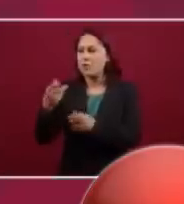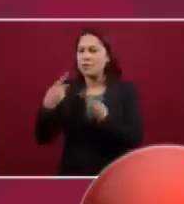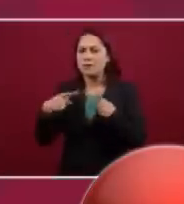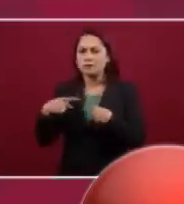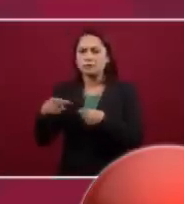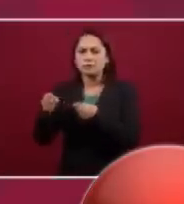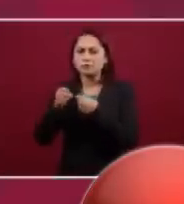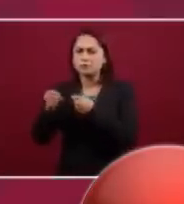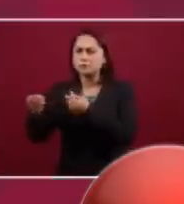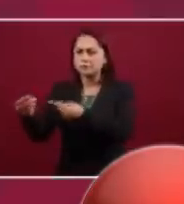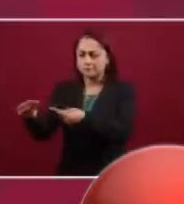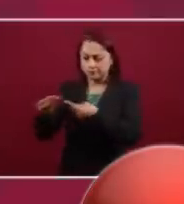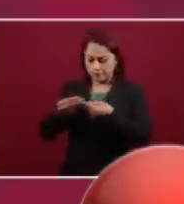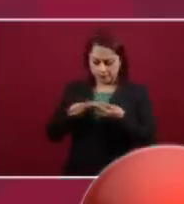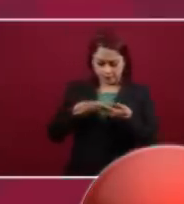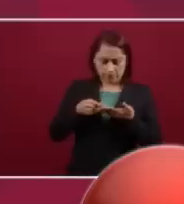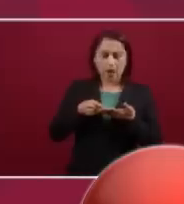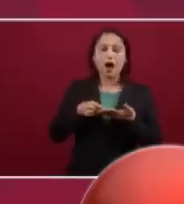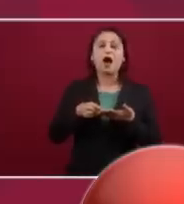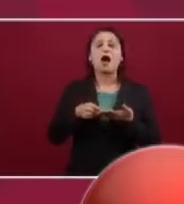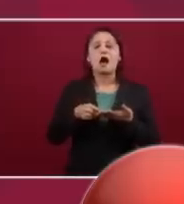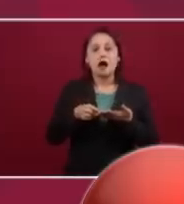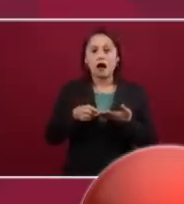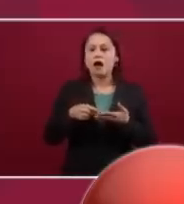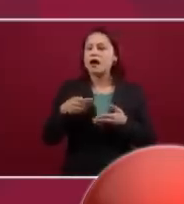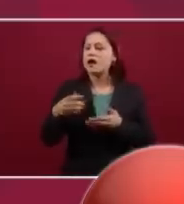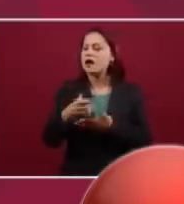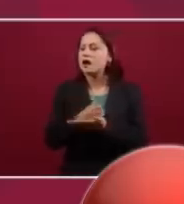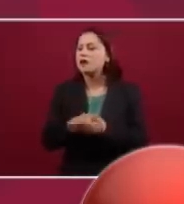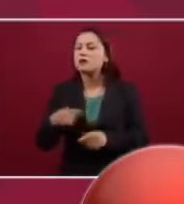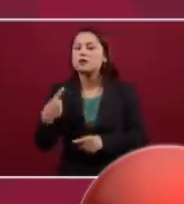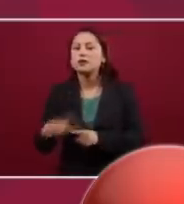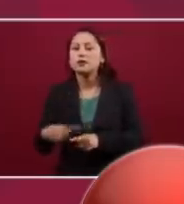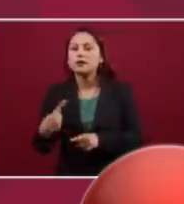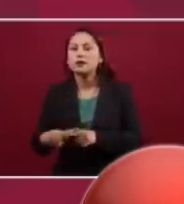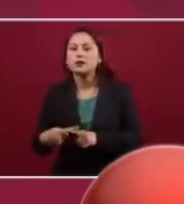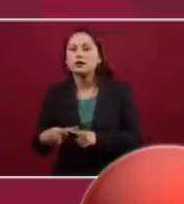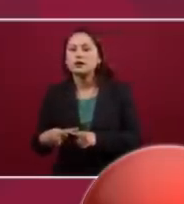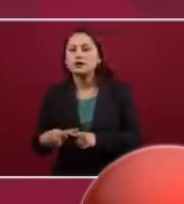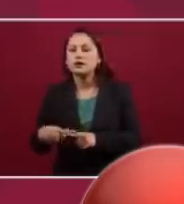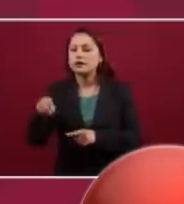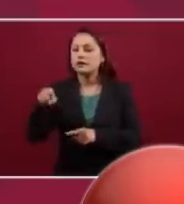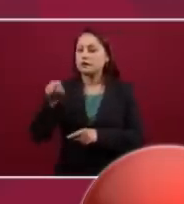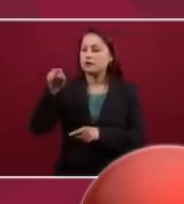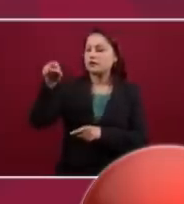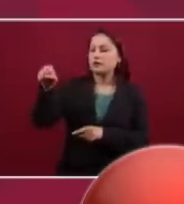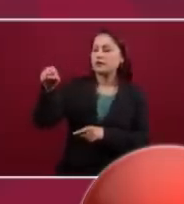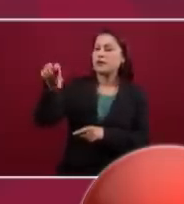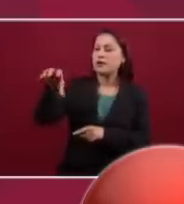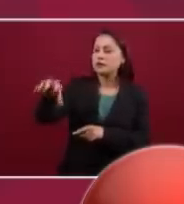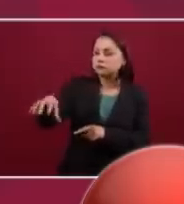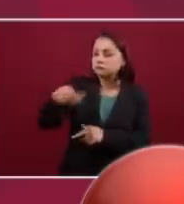de quién había ganado en un distrito